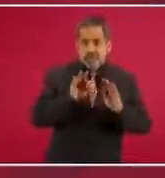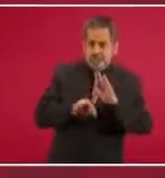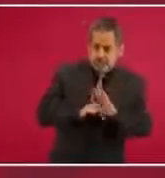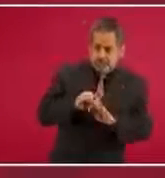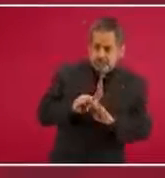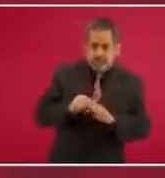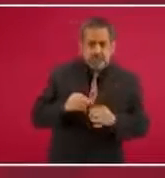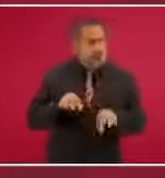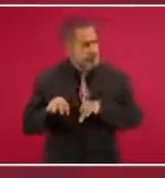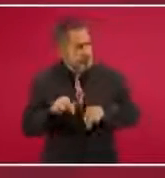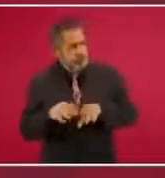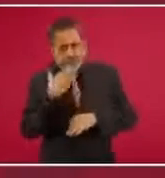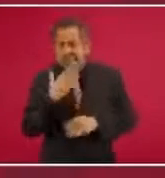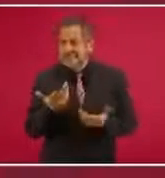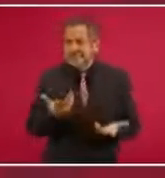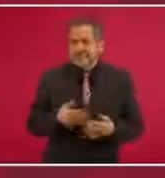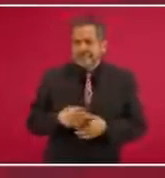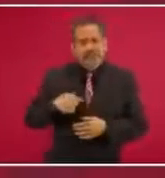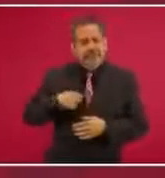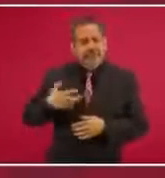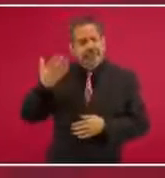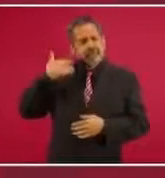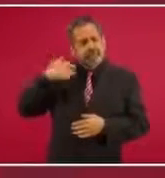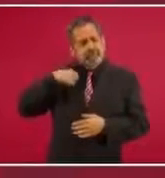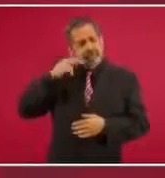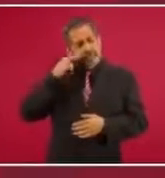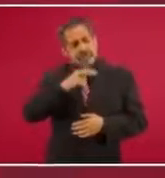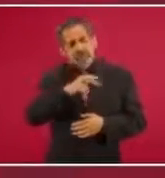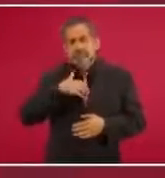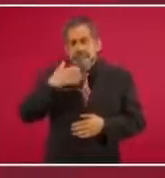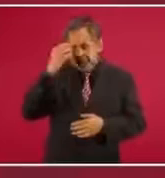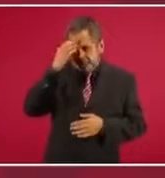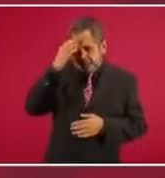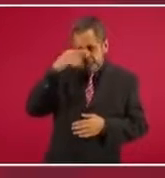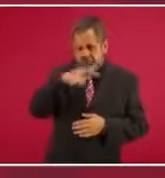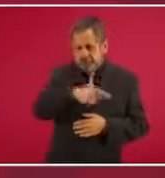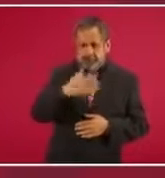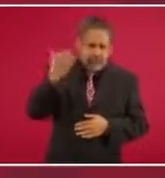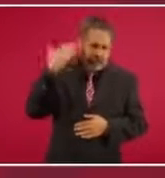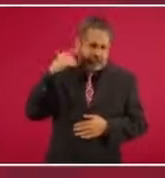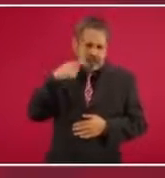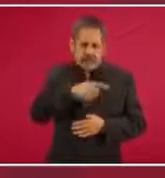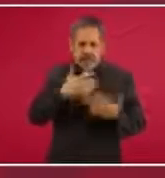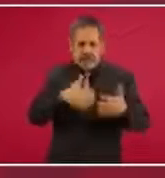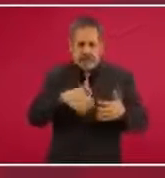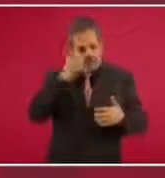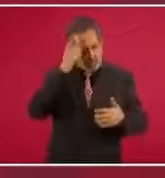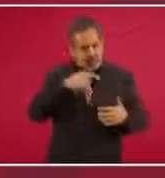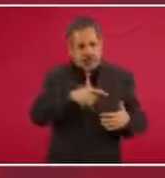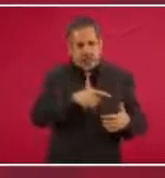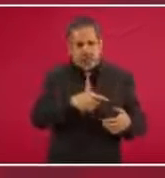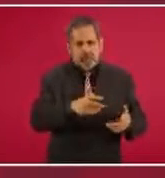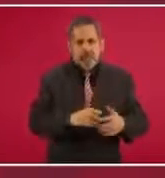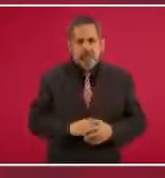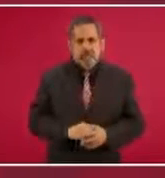yo desde hace mucho tiempo conocí a una empresaria